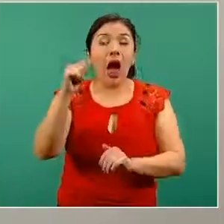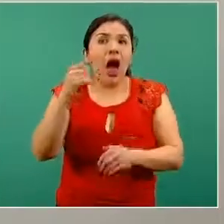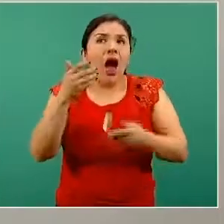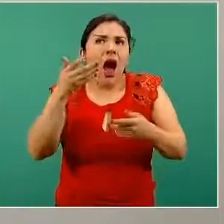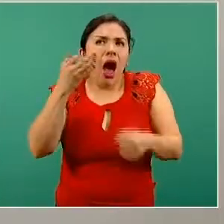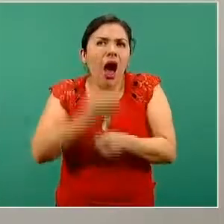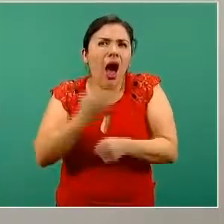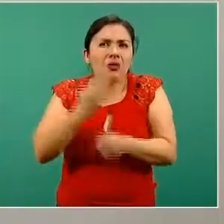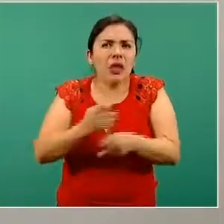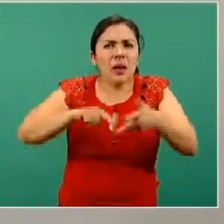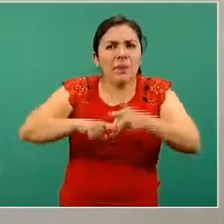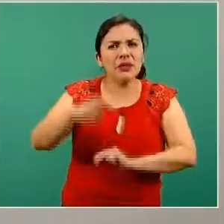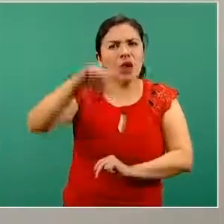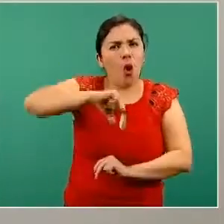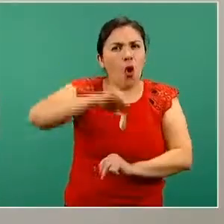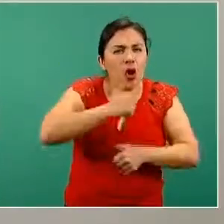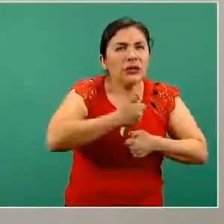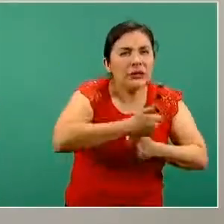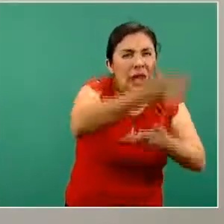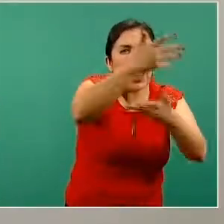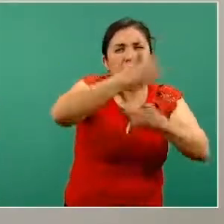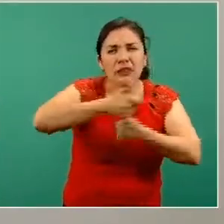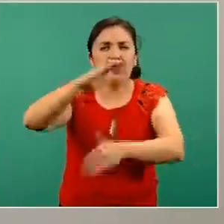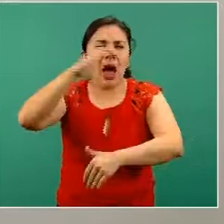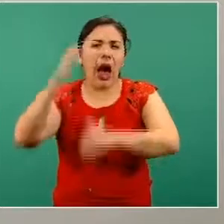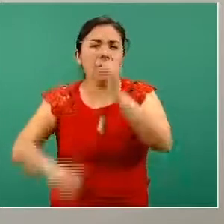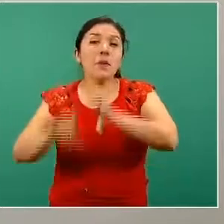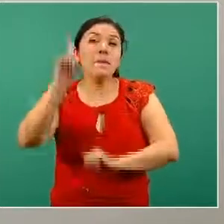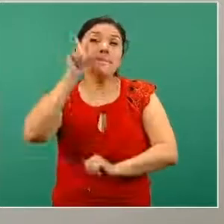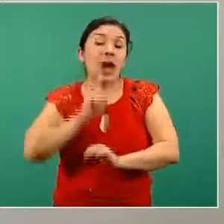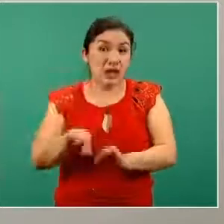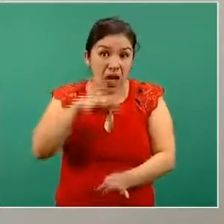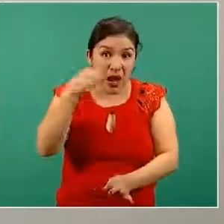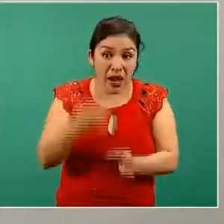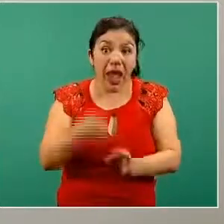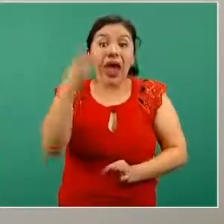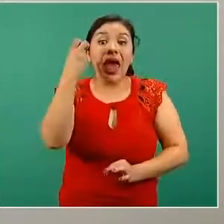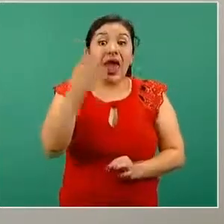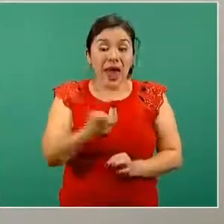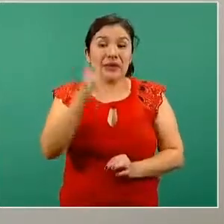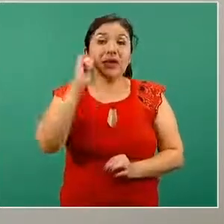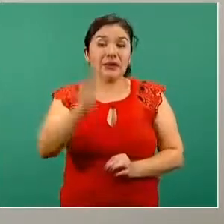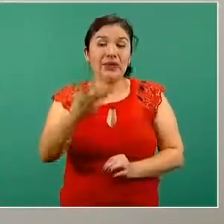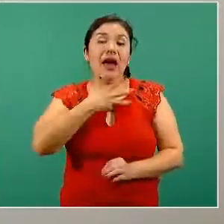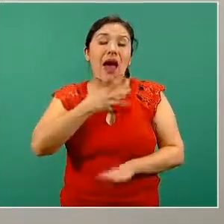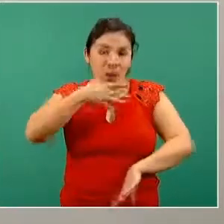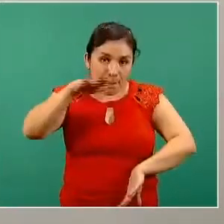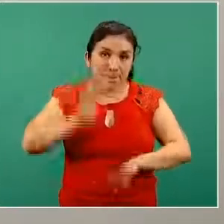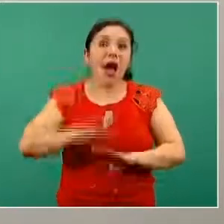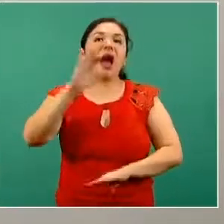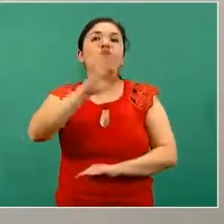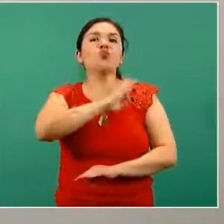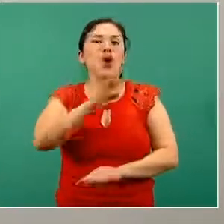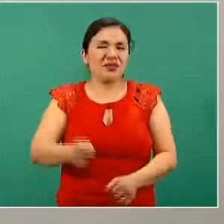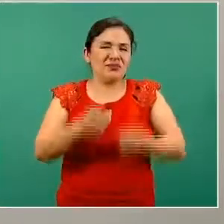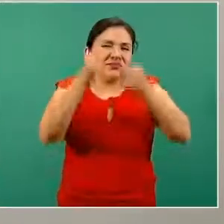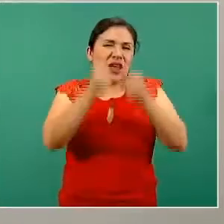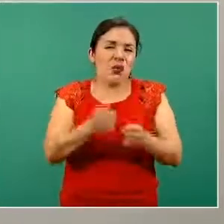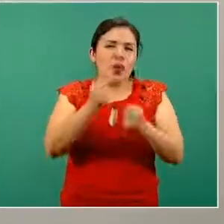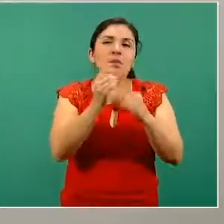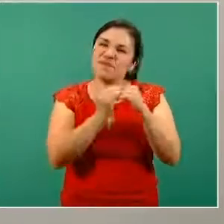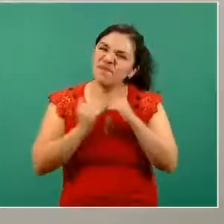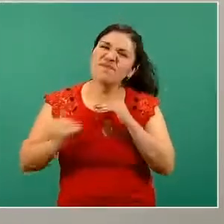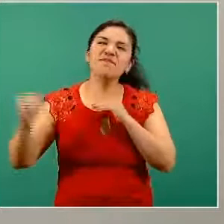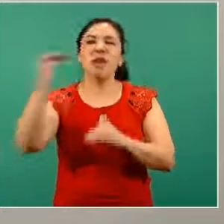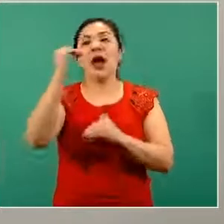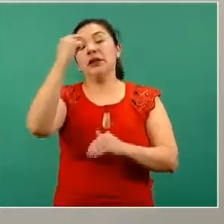distribuirse entre el día de hoy, pero de seguro finalizará el día de mañana, es precisamente la que nos dará nuevamente de seguro un